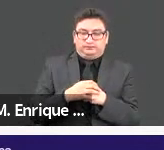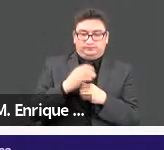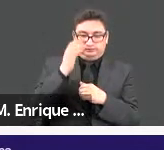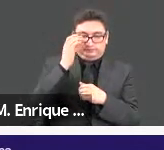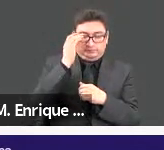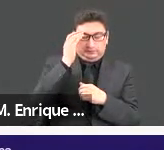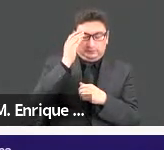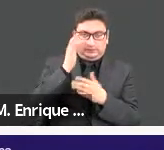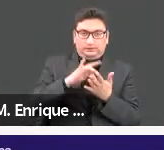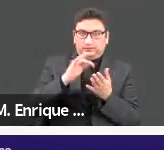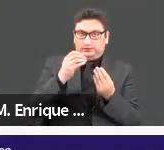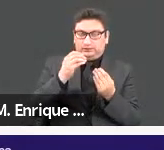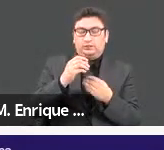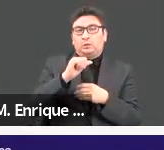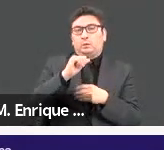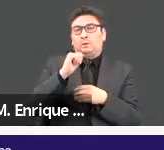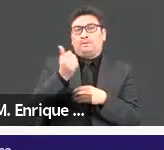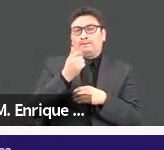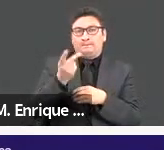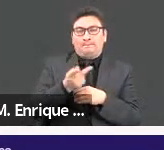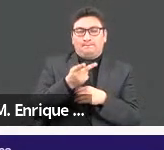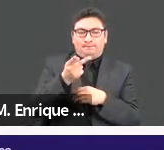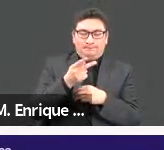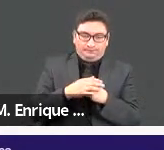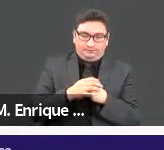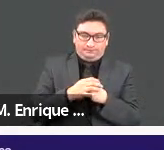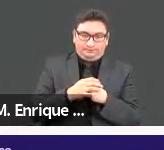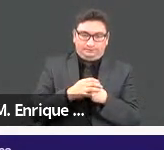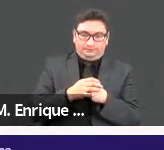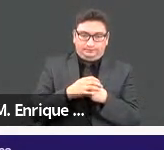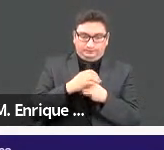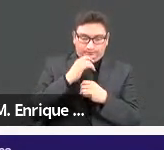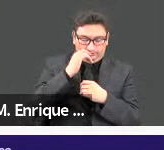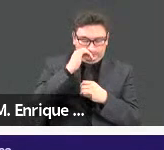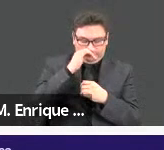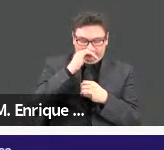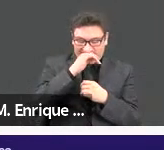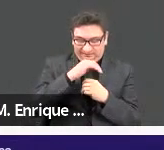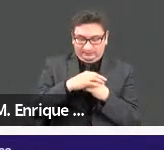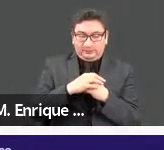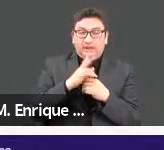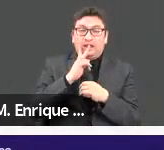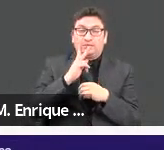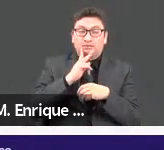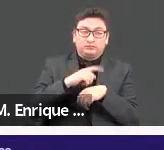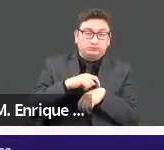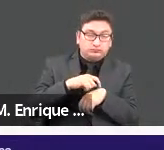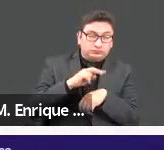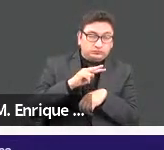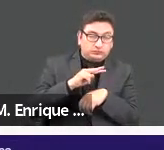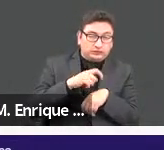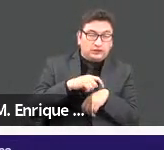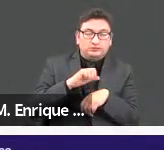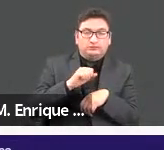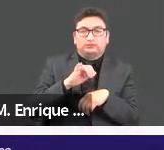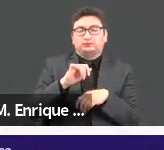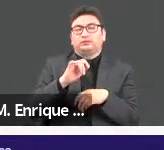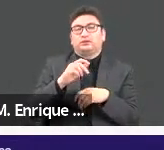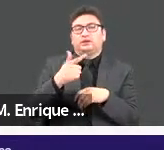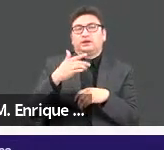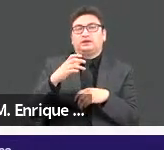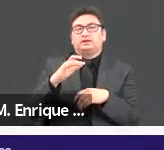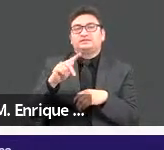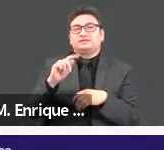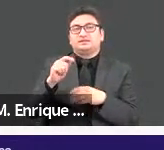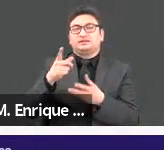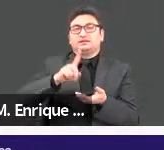Muchas gracias. Y también nos preguntan, sí, a ver un segundo, que nos da tiempo para otra pregunta, que si en la Gaceta también se